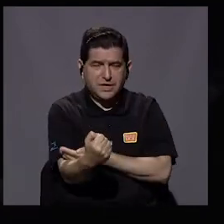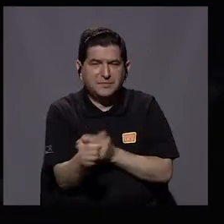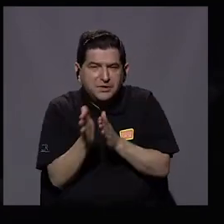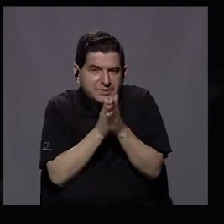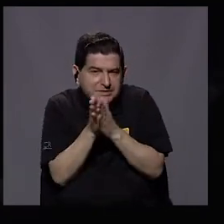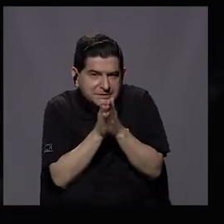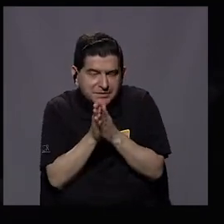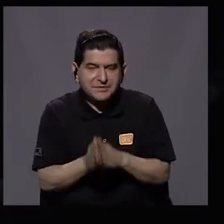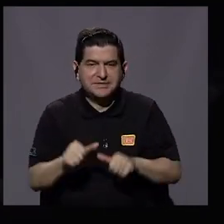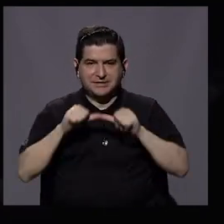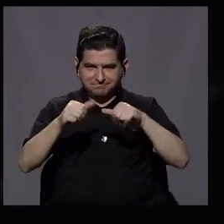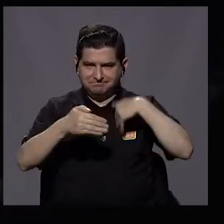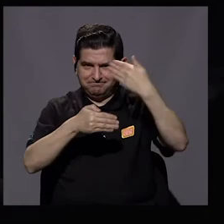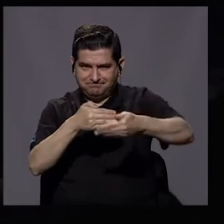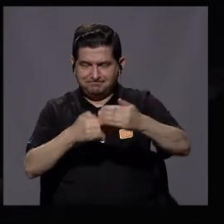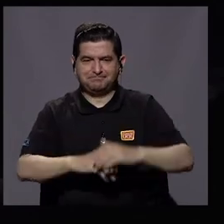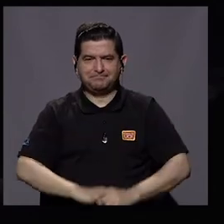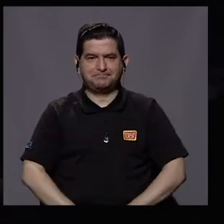suyas. Ya regresamos.